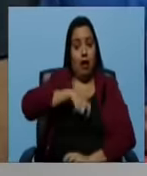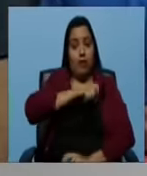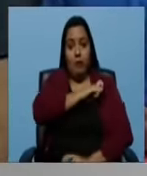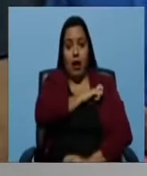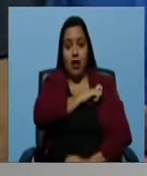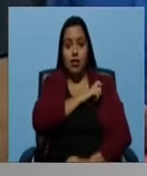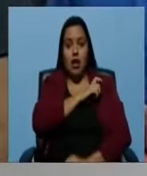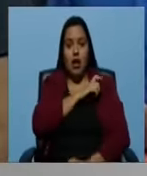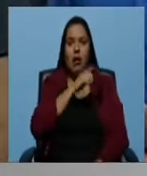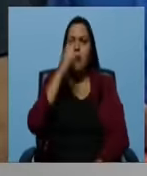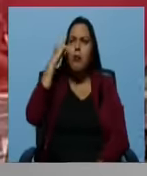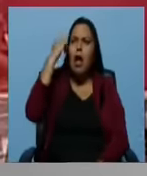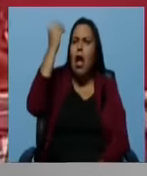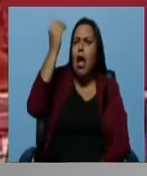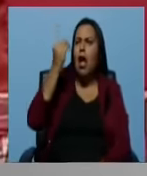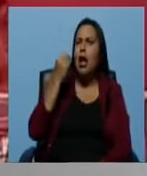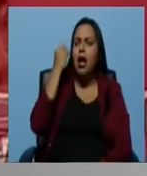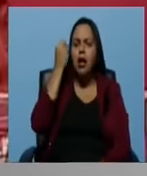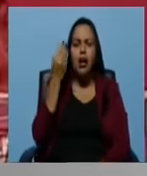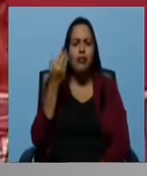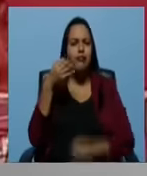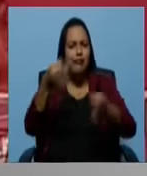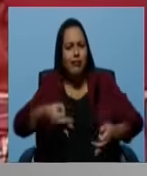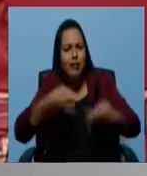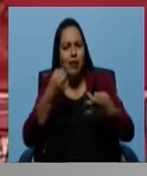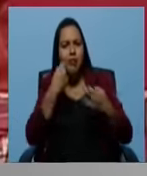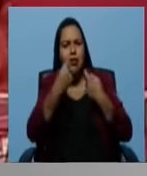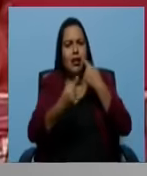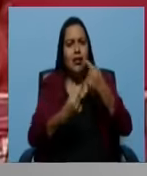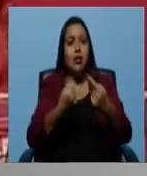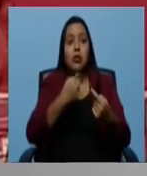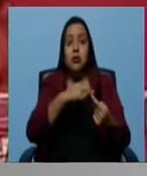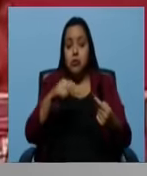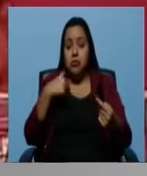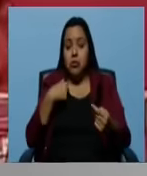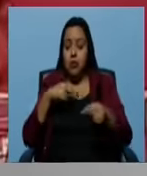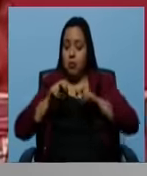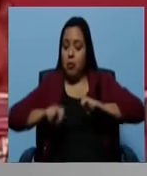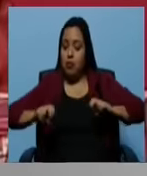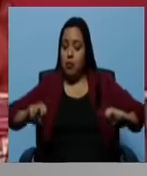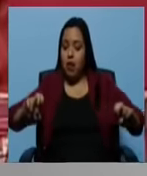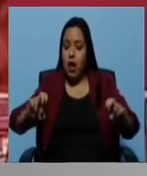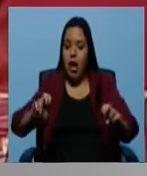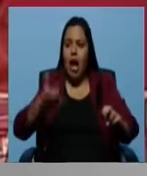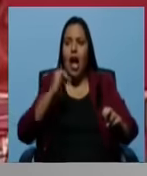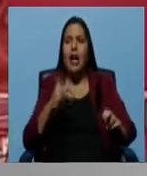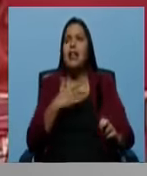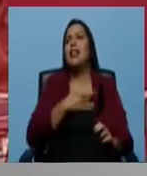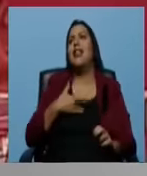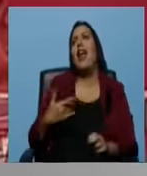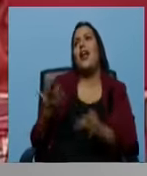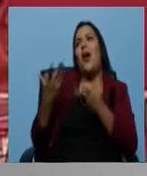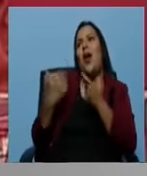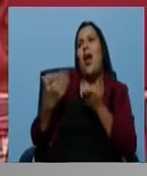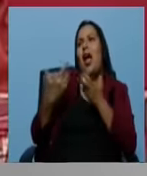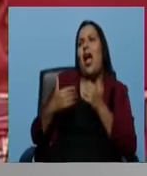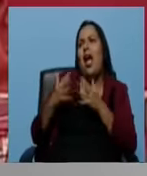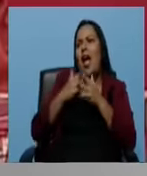ellos creían lo que siempre hemos dicho, ¿no? Que cuando nosotros nos sentamos a conversar, después estamos deseosos de capitular.